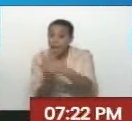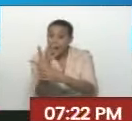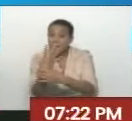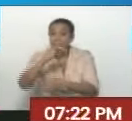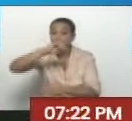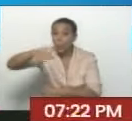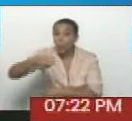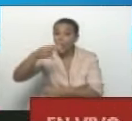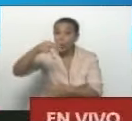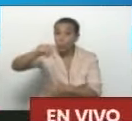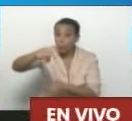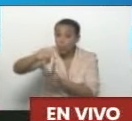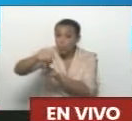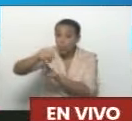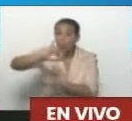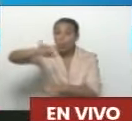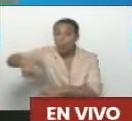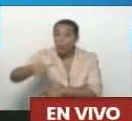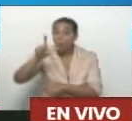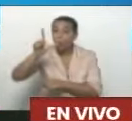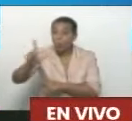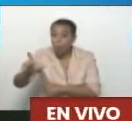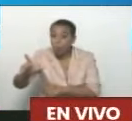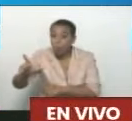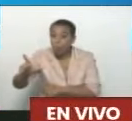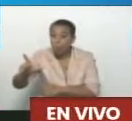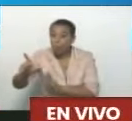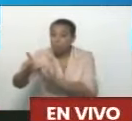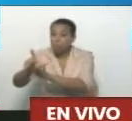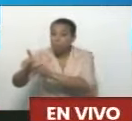mayo, junio,